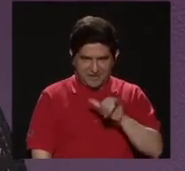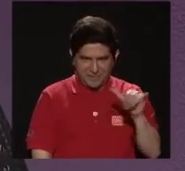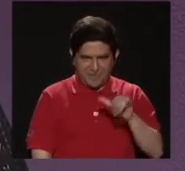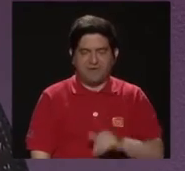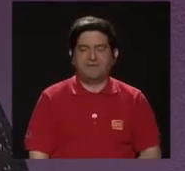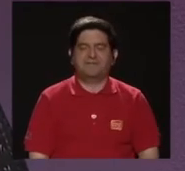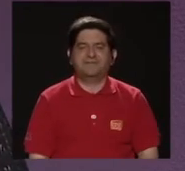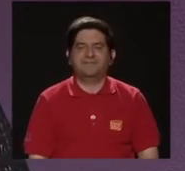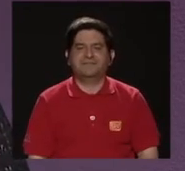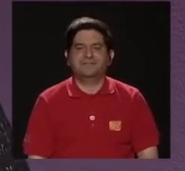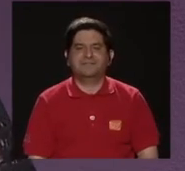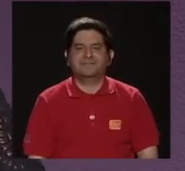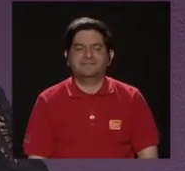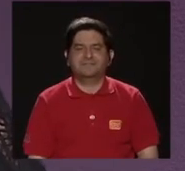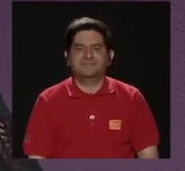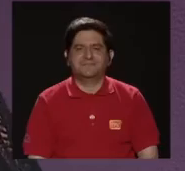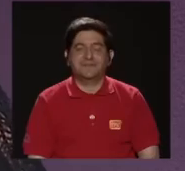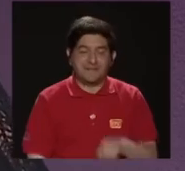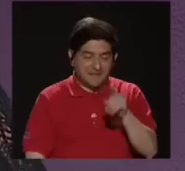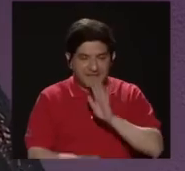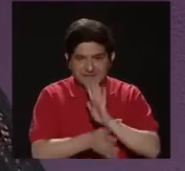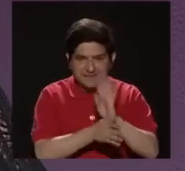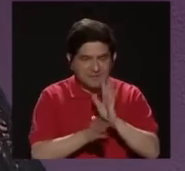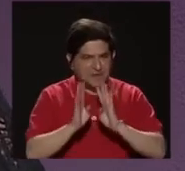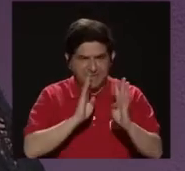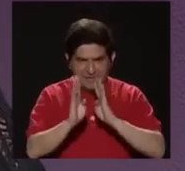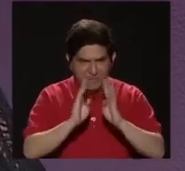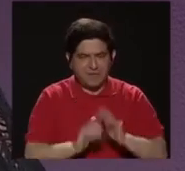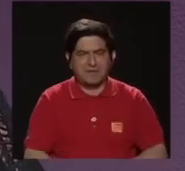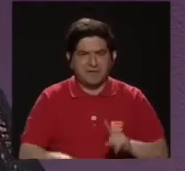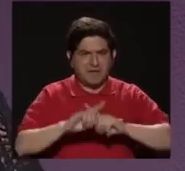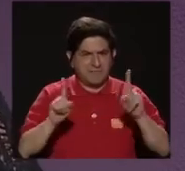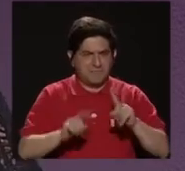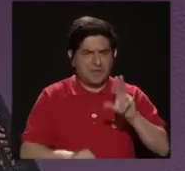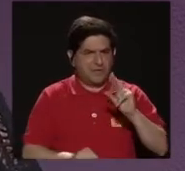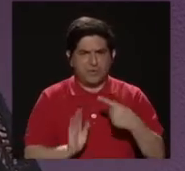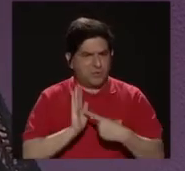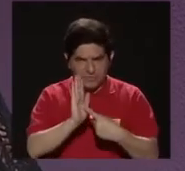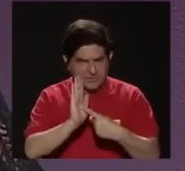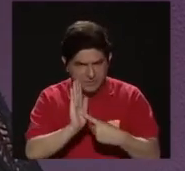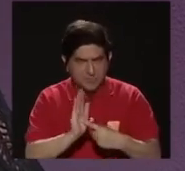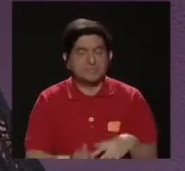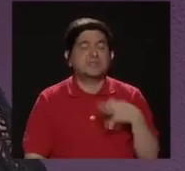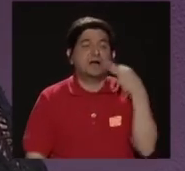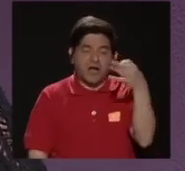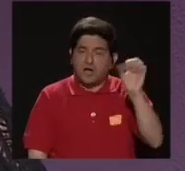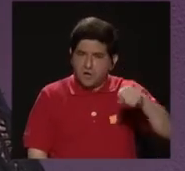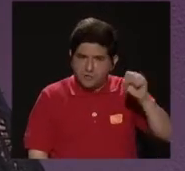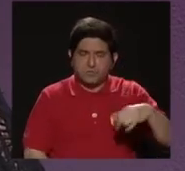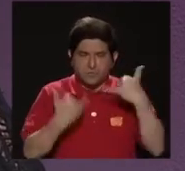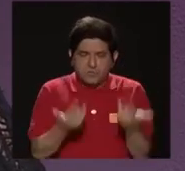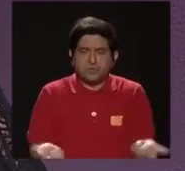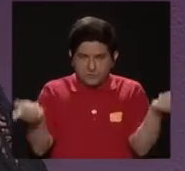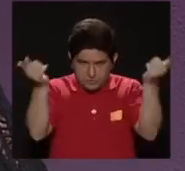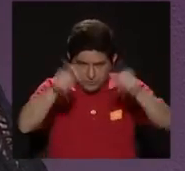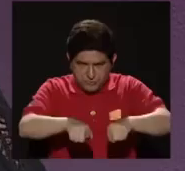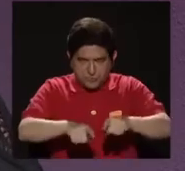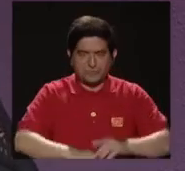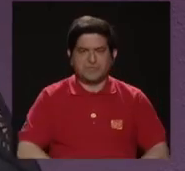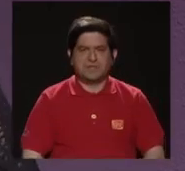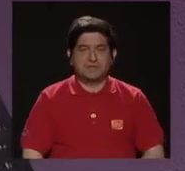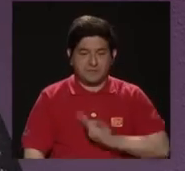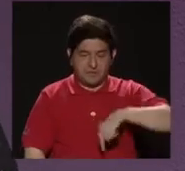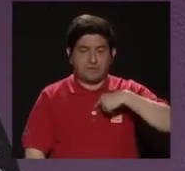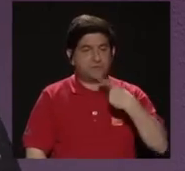película. Todavía no la estamos presentando públicamente, pero muy pronto, y yo espero que en cuanto eso suceda